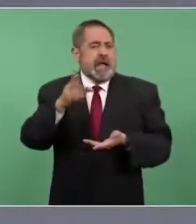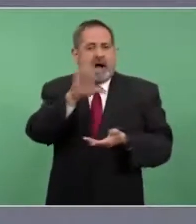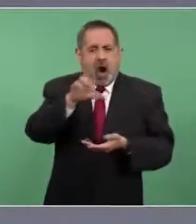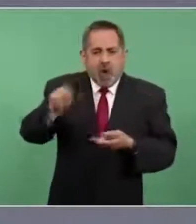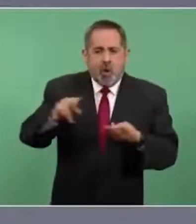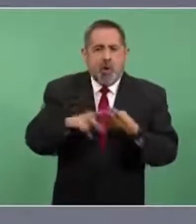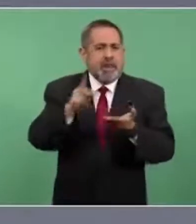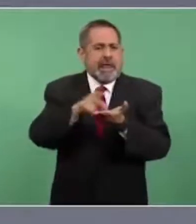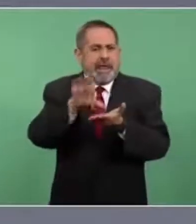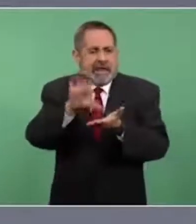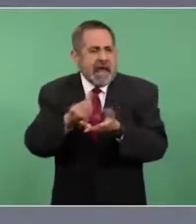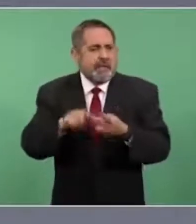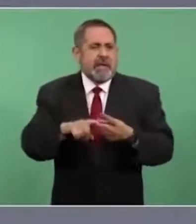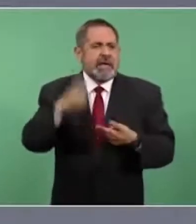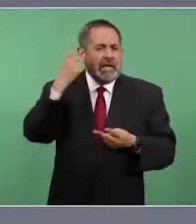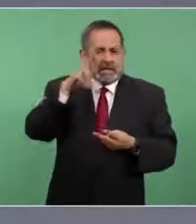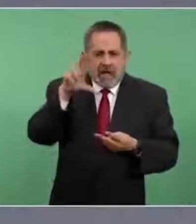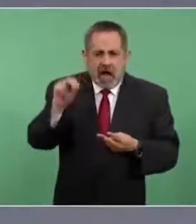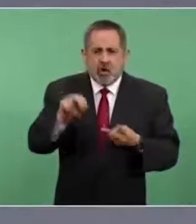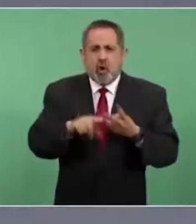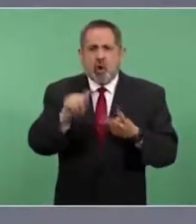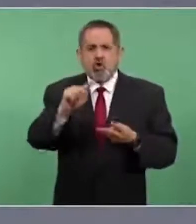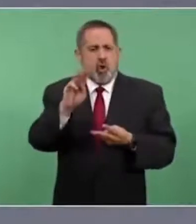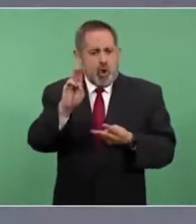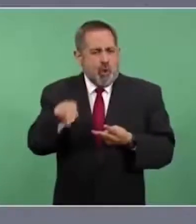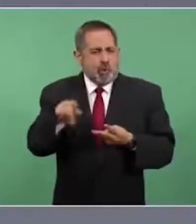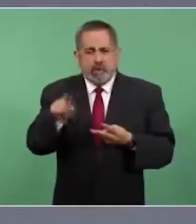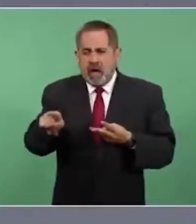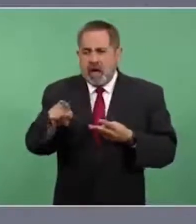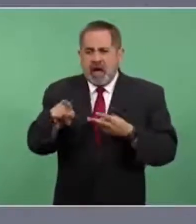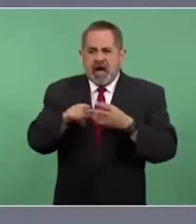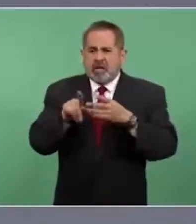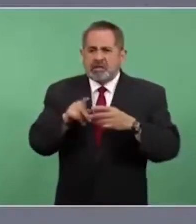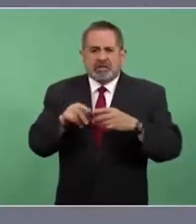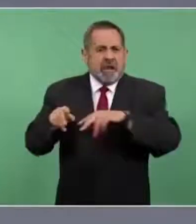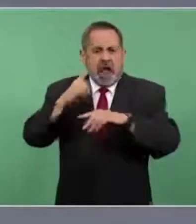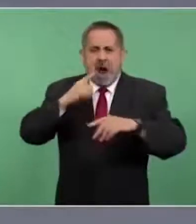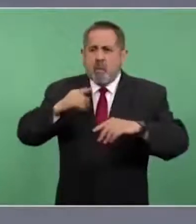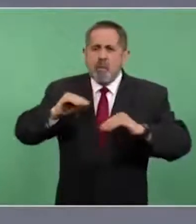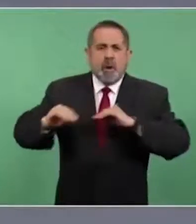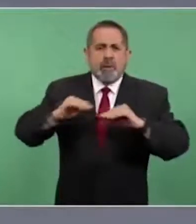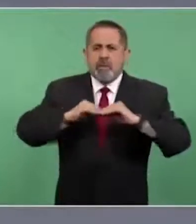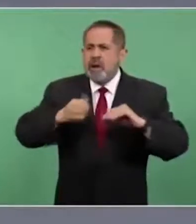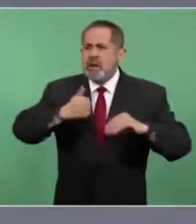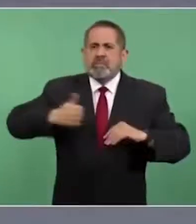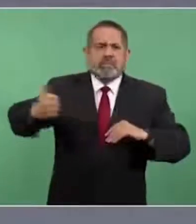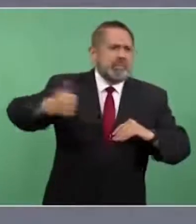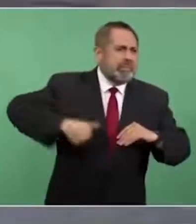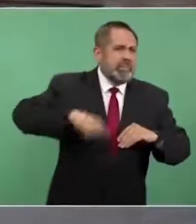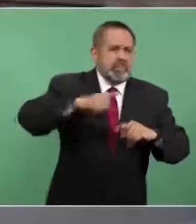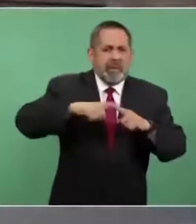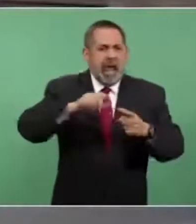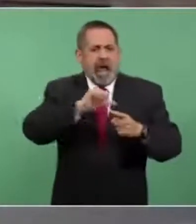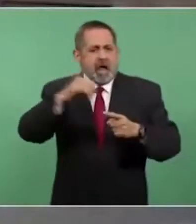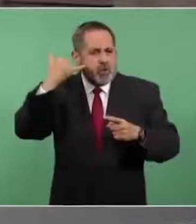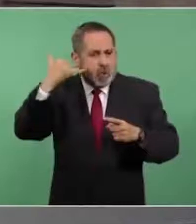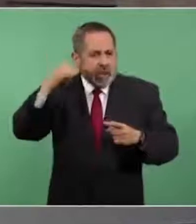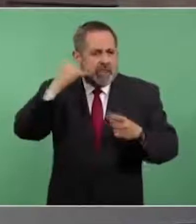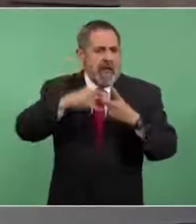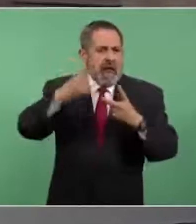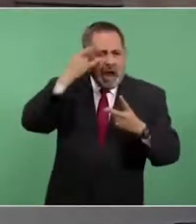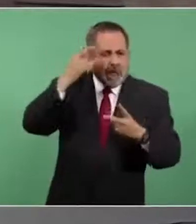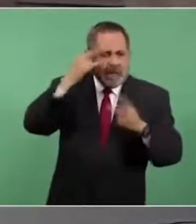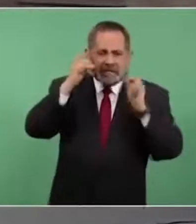y Tulum, Quintana Roo, hacia el sur de ese estado, hacia Yucatán, Campeche, Chiapas